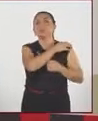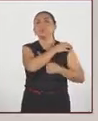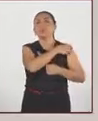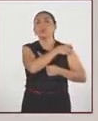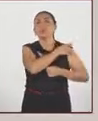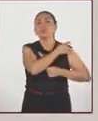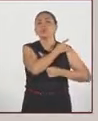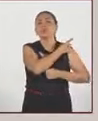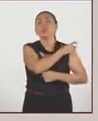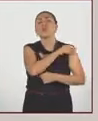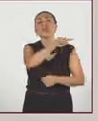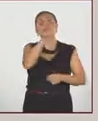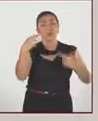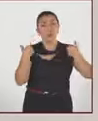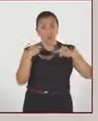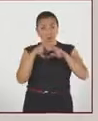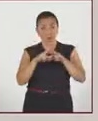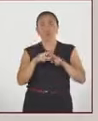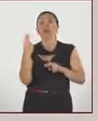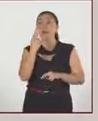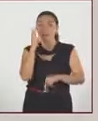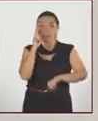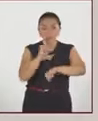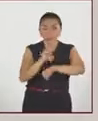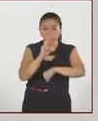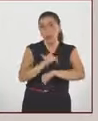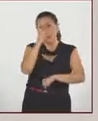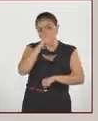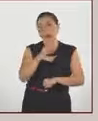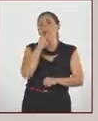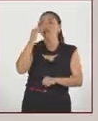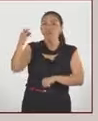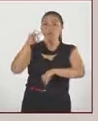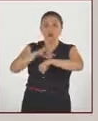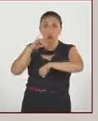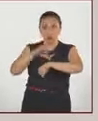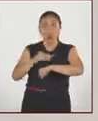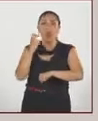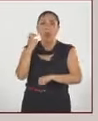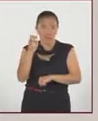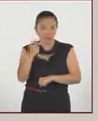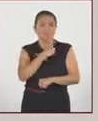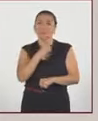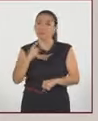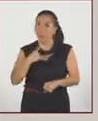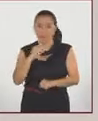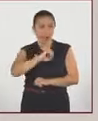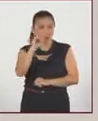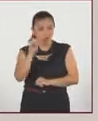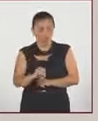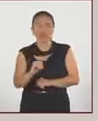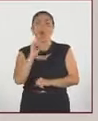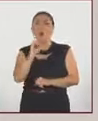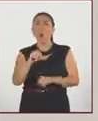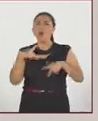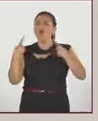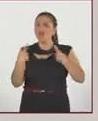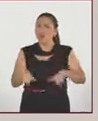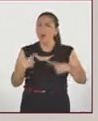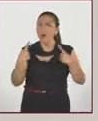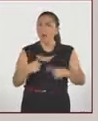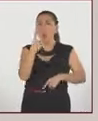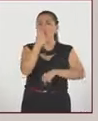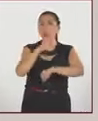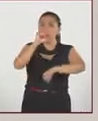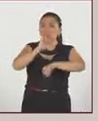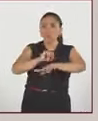Como docente, estas señales requieren atención y derivación, les decía, la displasia de cadera sí o sí, el dolor persistente más allá de una